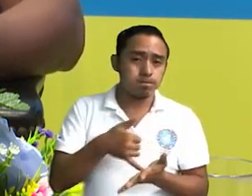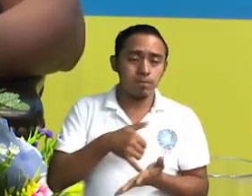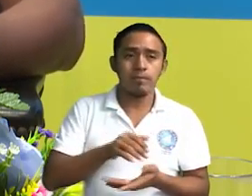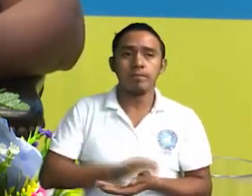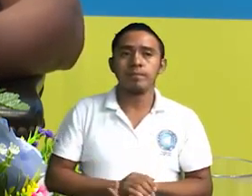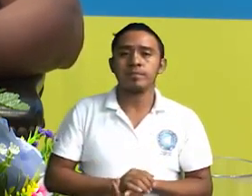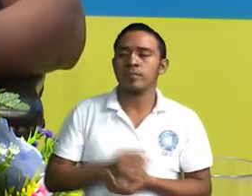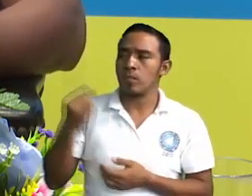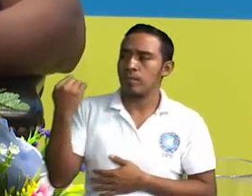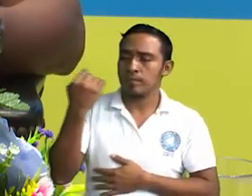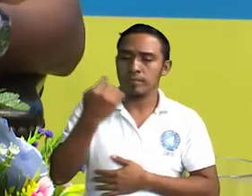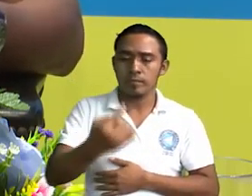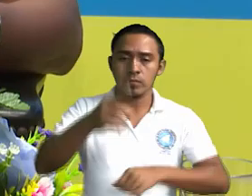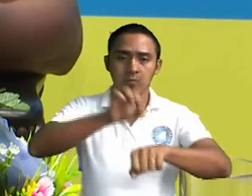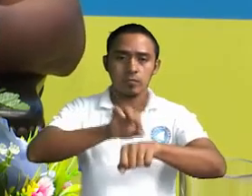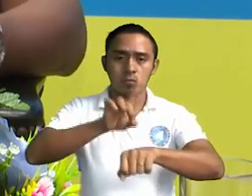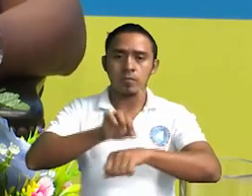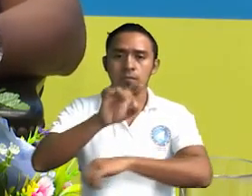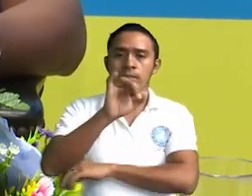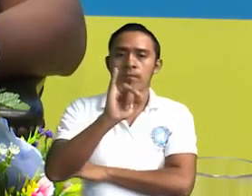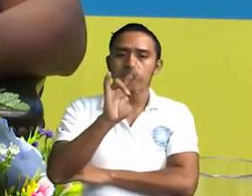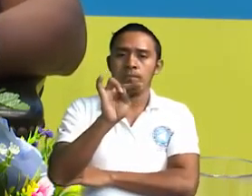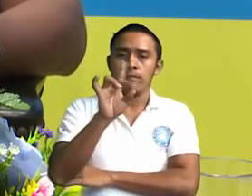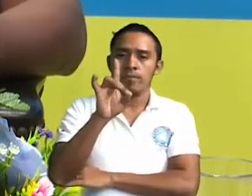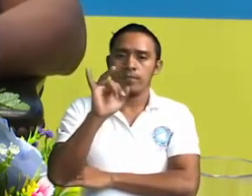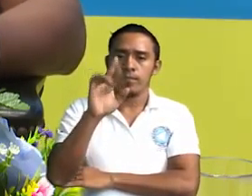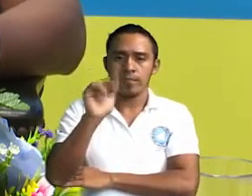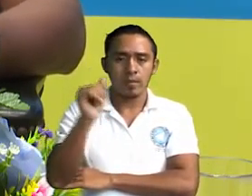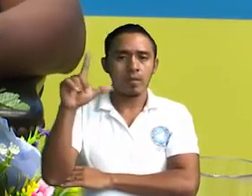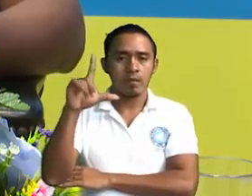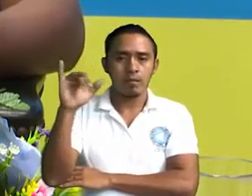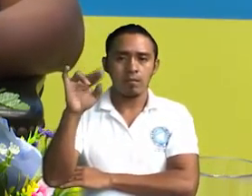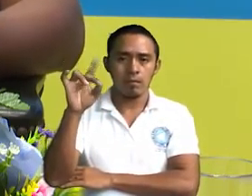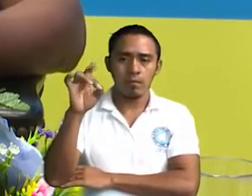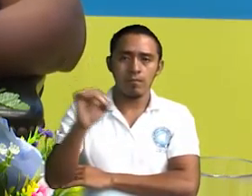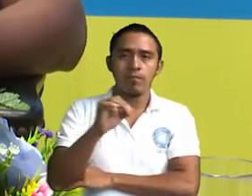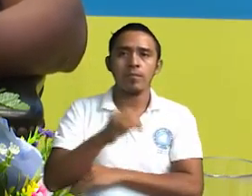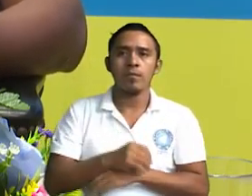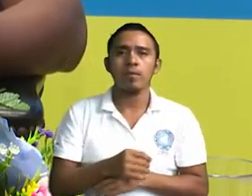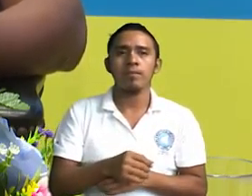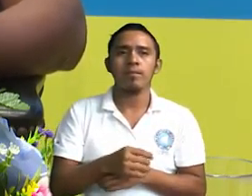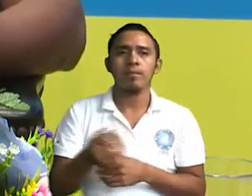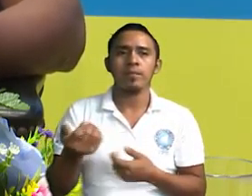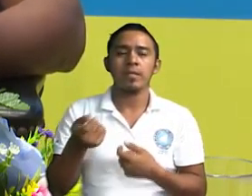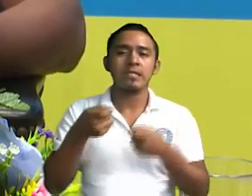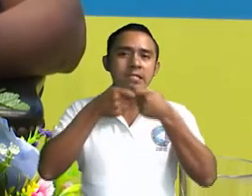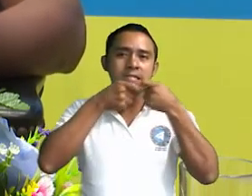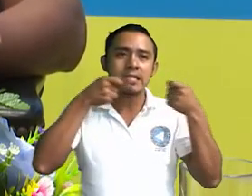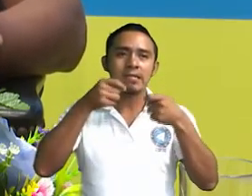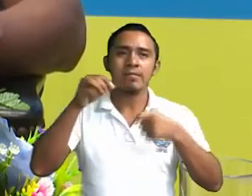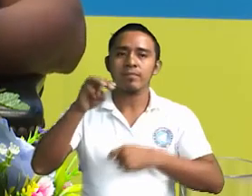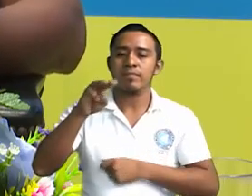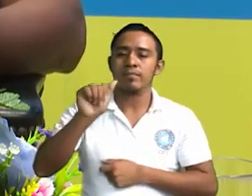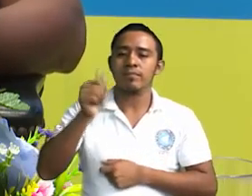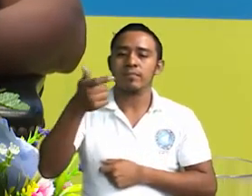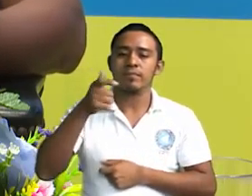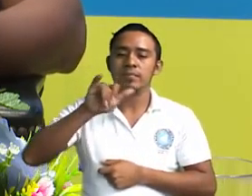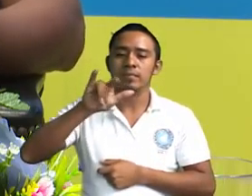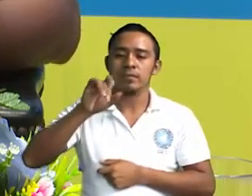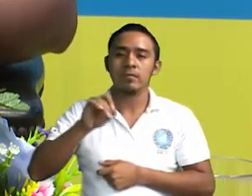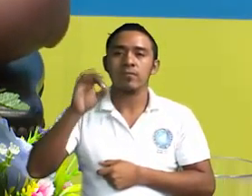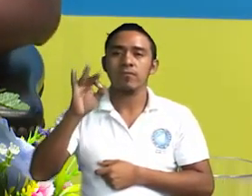tenemos la presencia de la doctora indira lindo que en el cirujana plástica maxilofacial si nos ganan maxilofacial